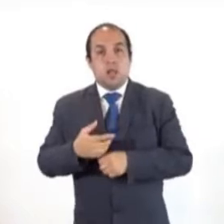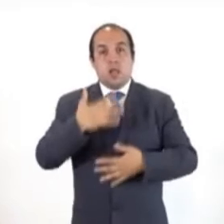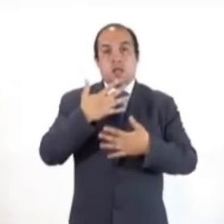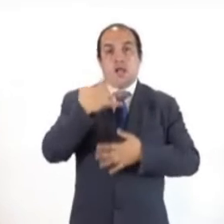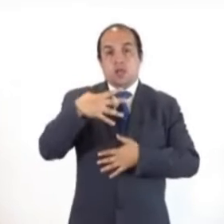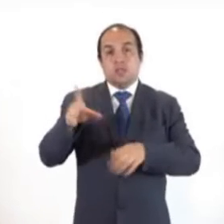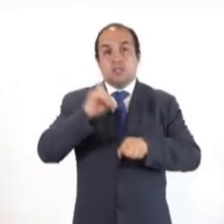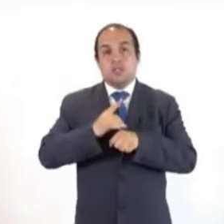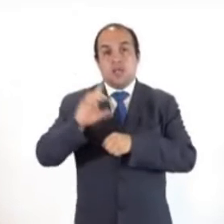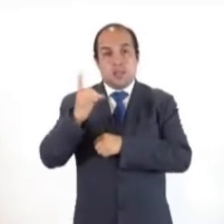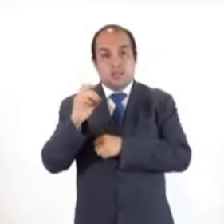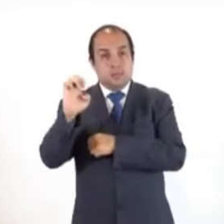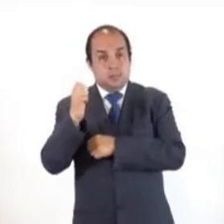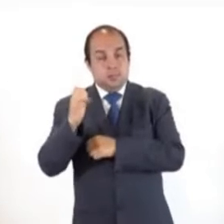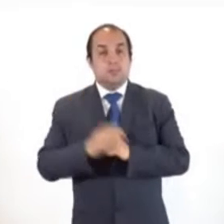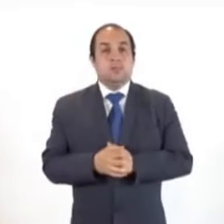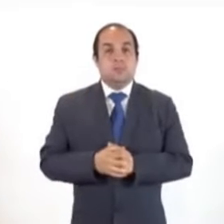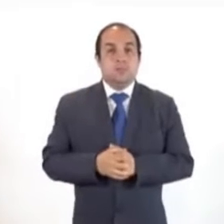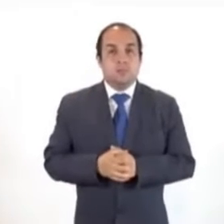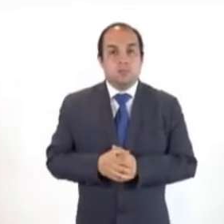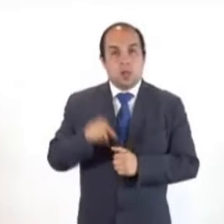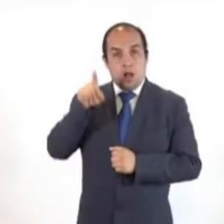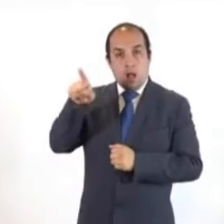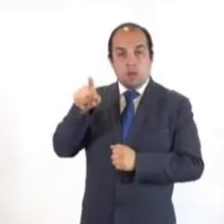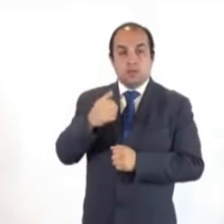días durante diciembre y enero. Lo